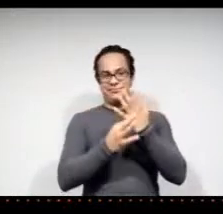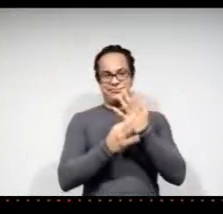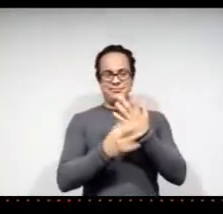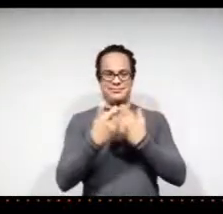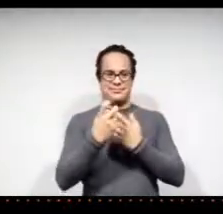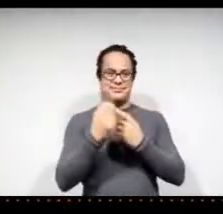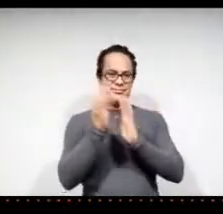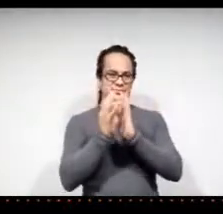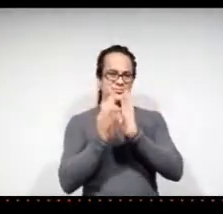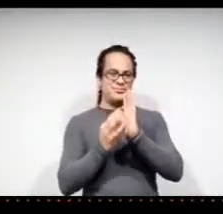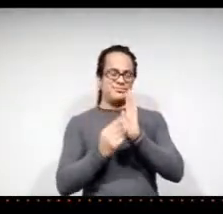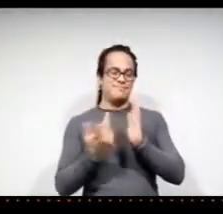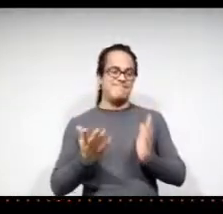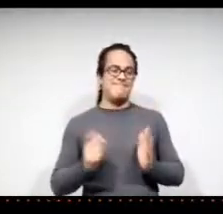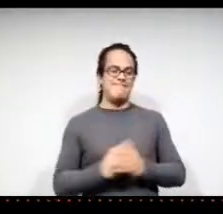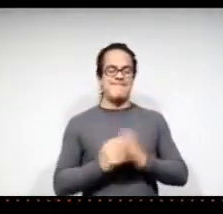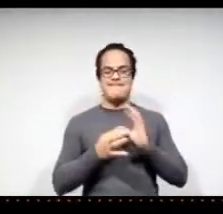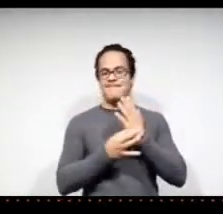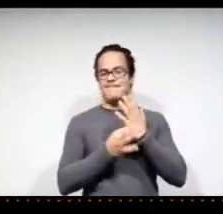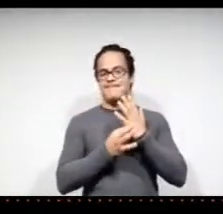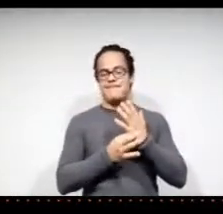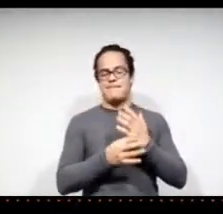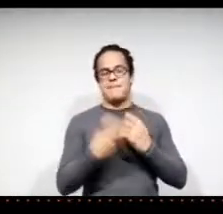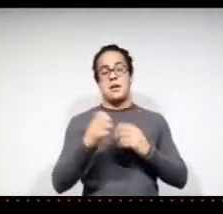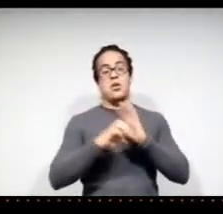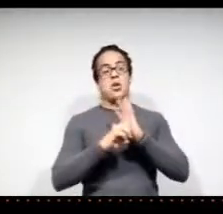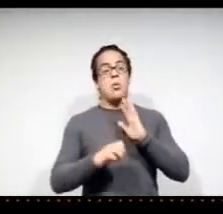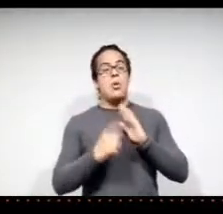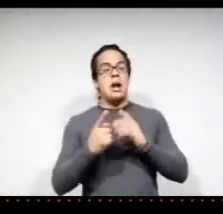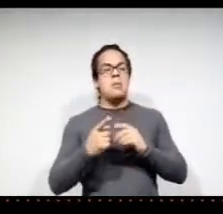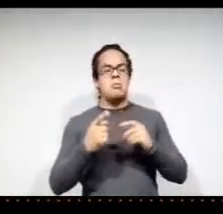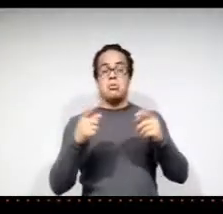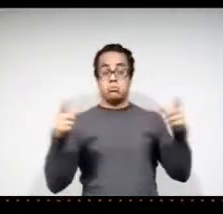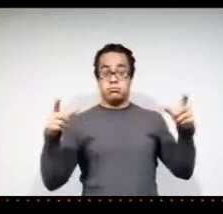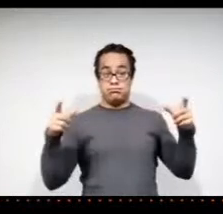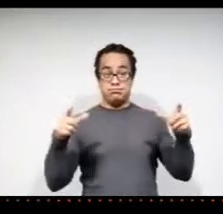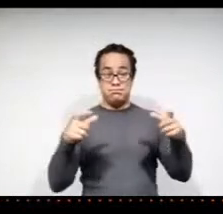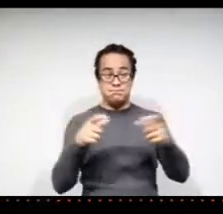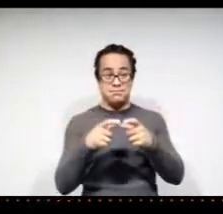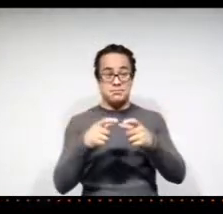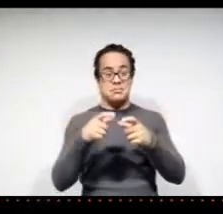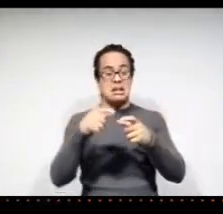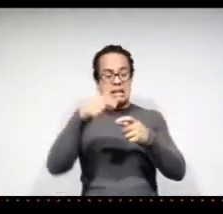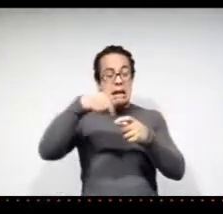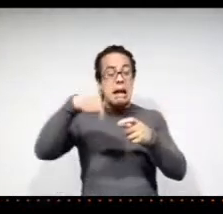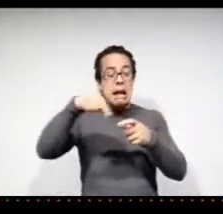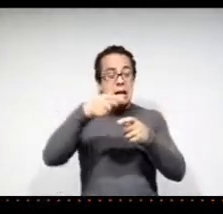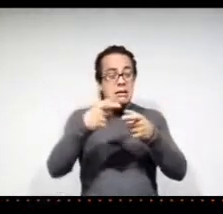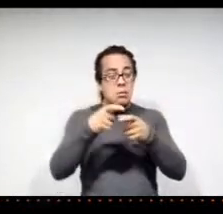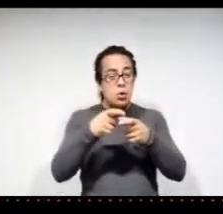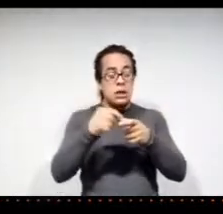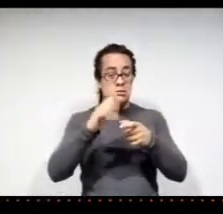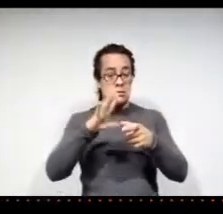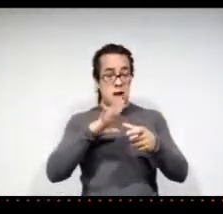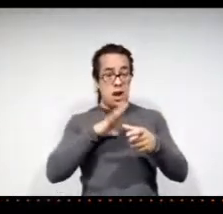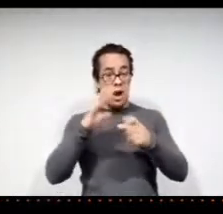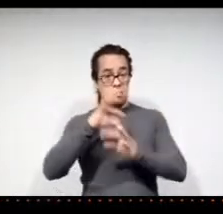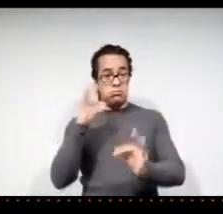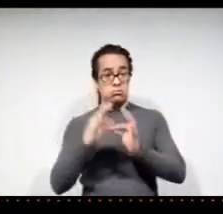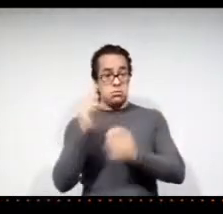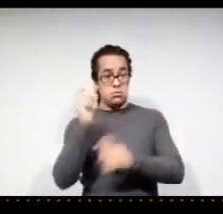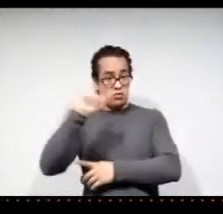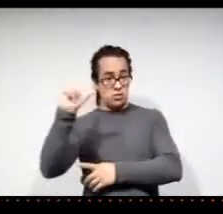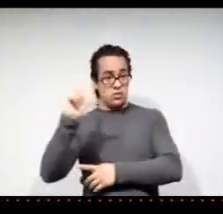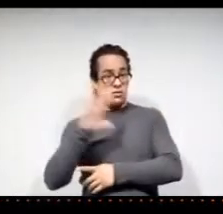¿sí? Donde ahora esos poquitos están respondiendo al perfil de formación, esa es una de las